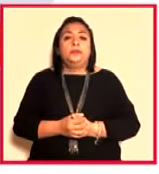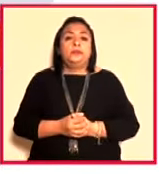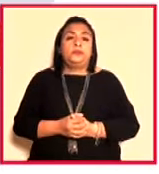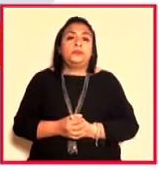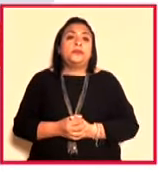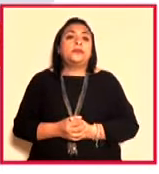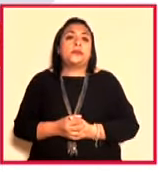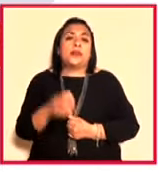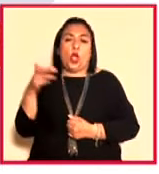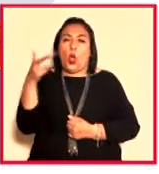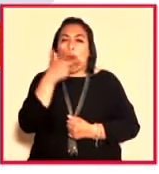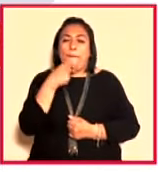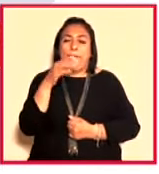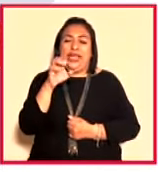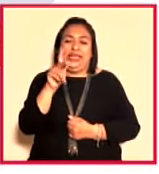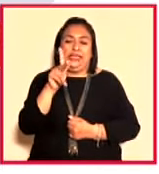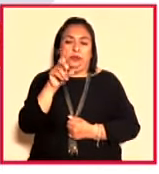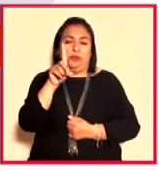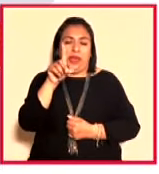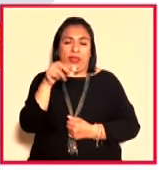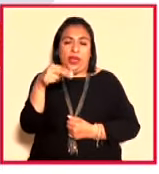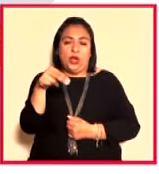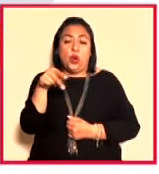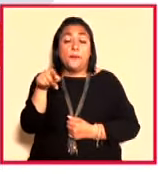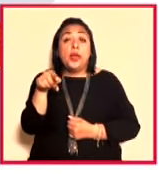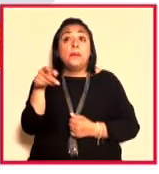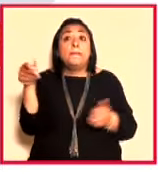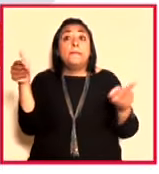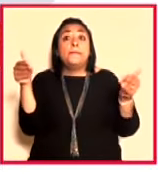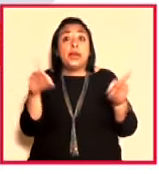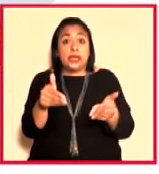Espada nos presenta